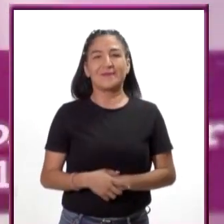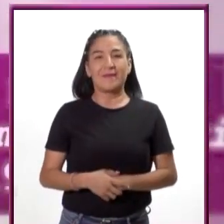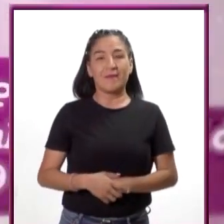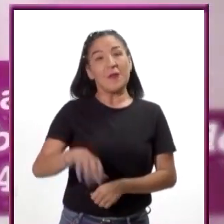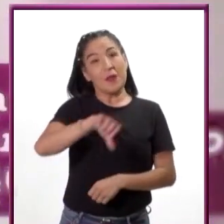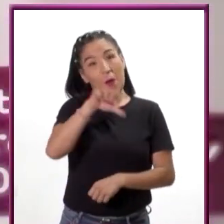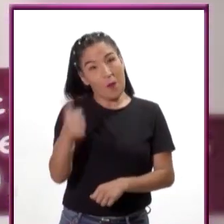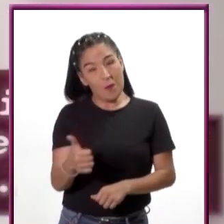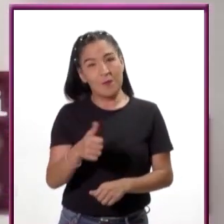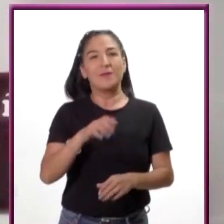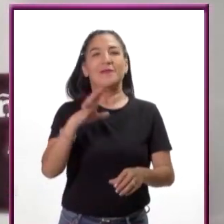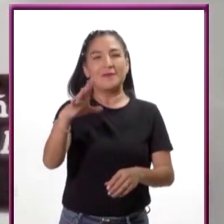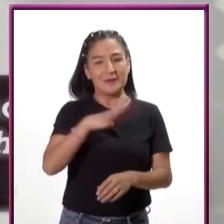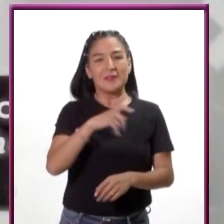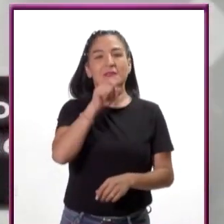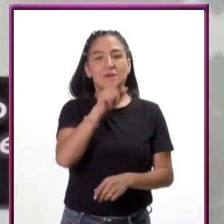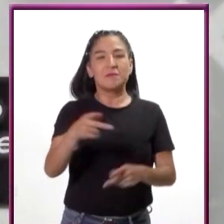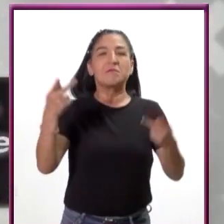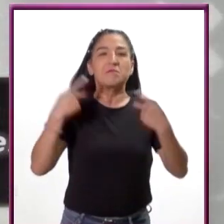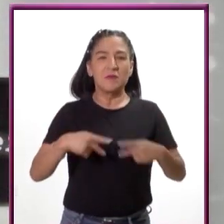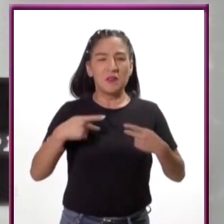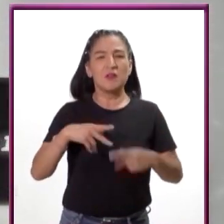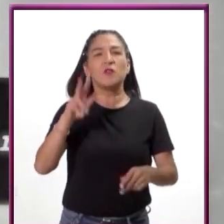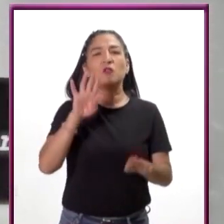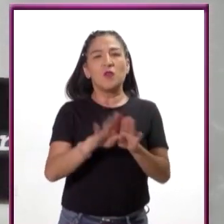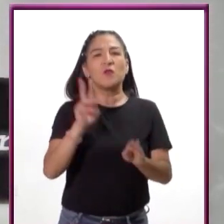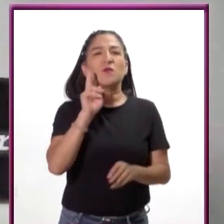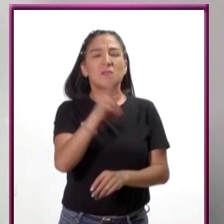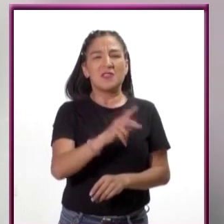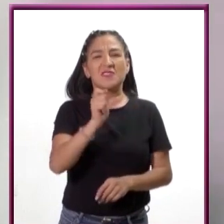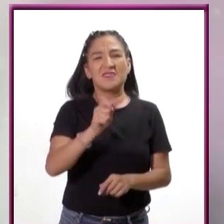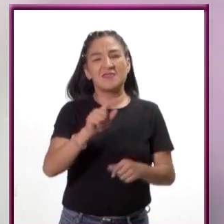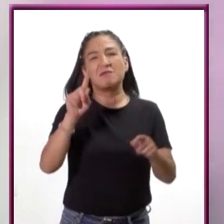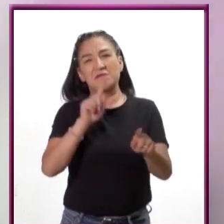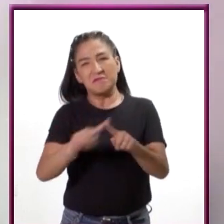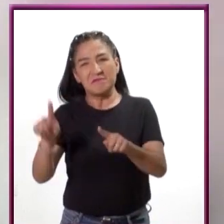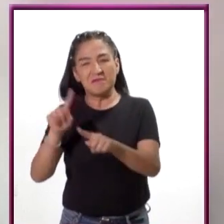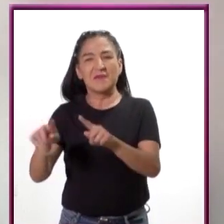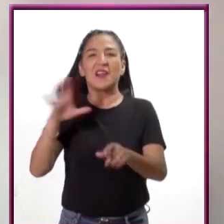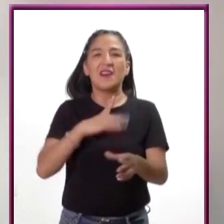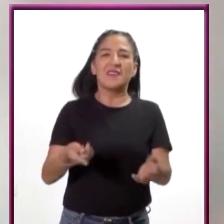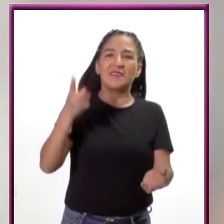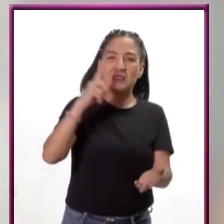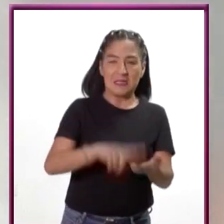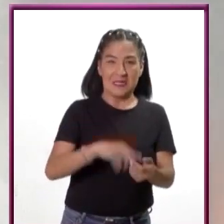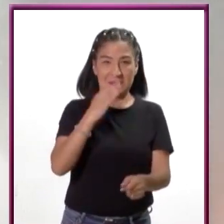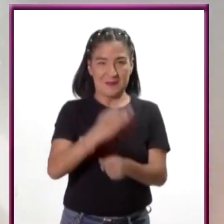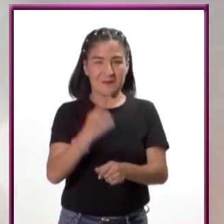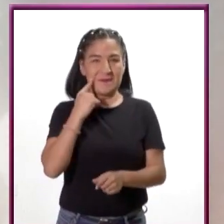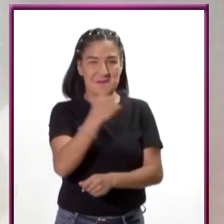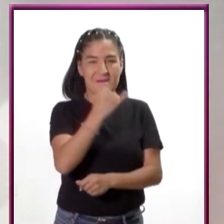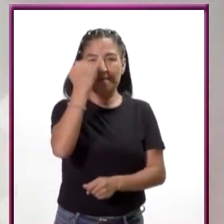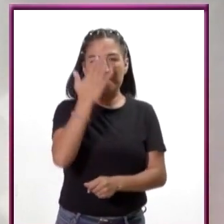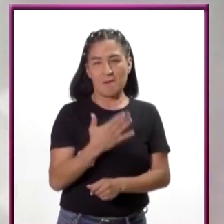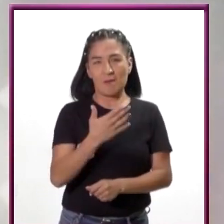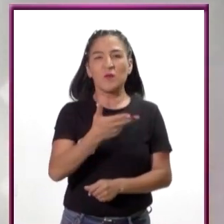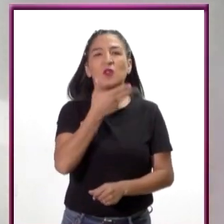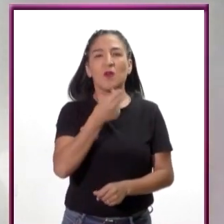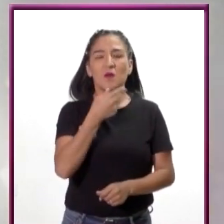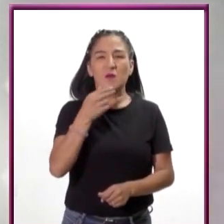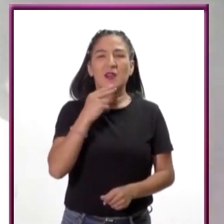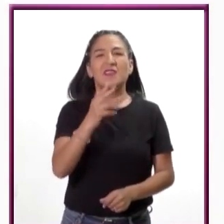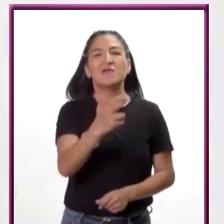En otras ocasiones, las personas muestran las situaciones por las que atraviesan. En esta imagen, un hombre